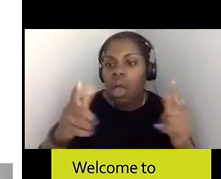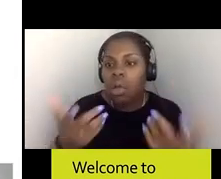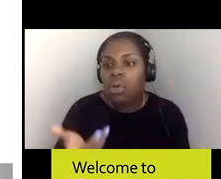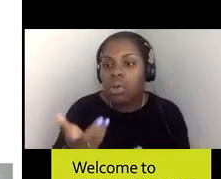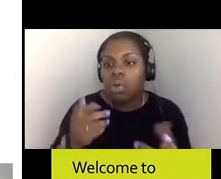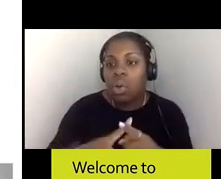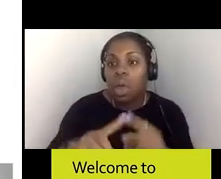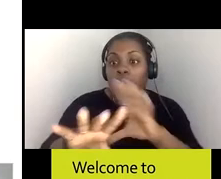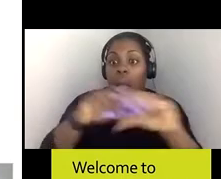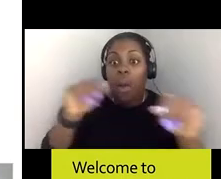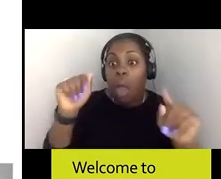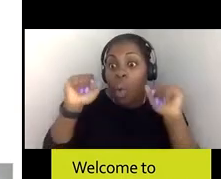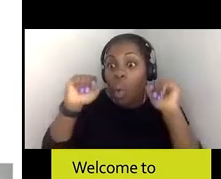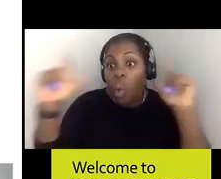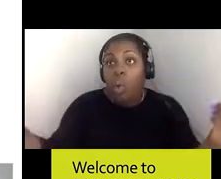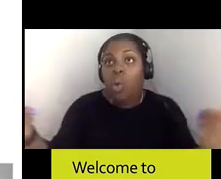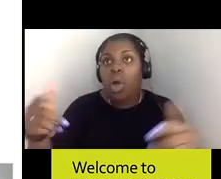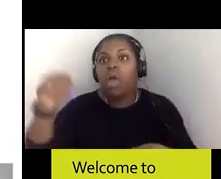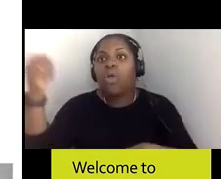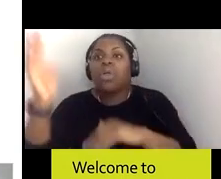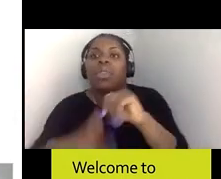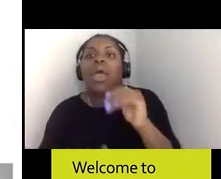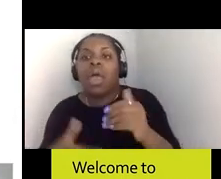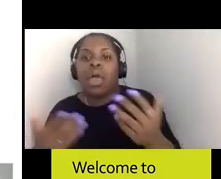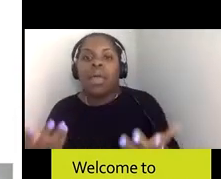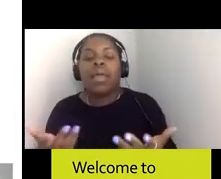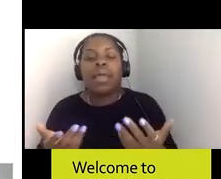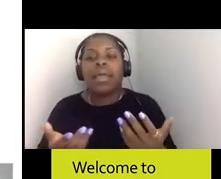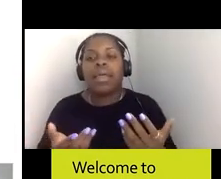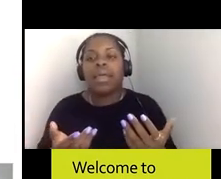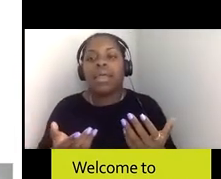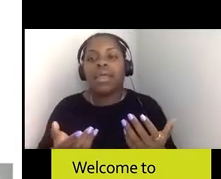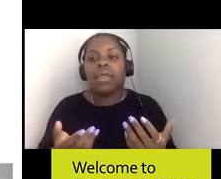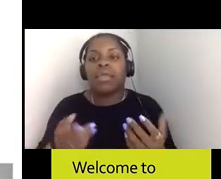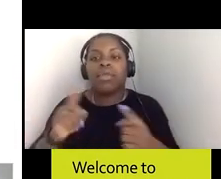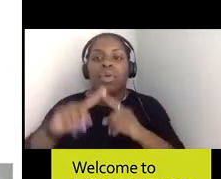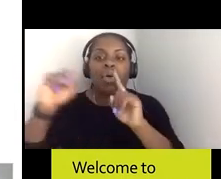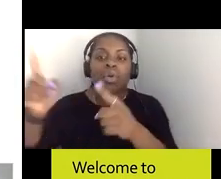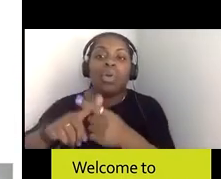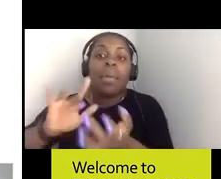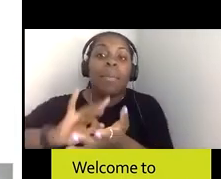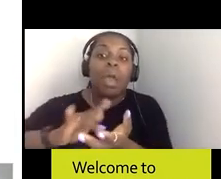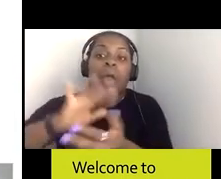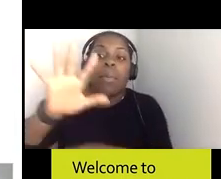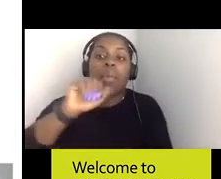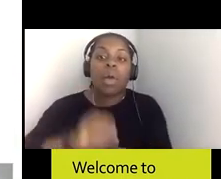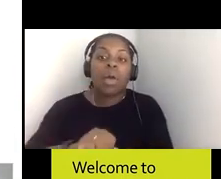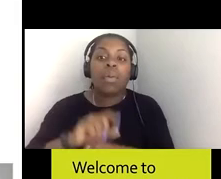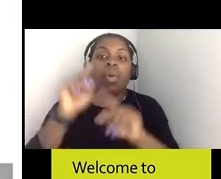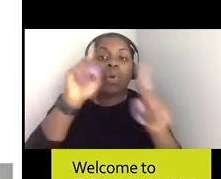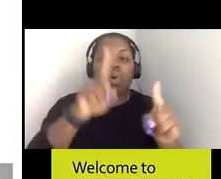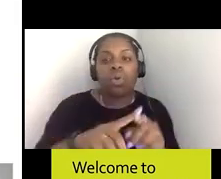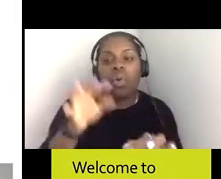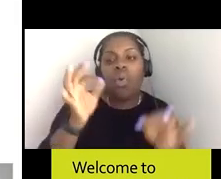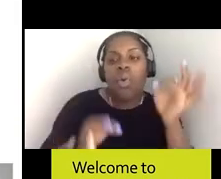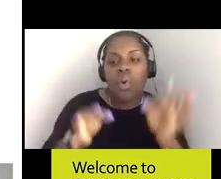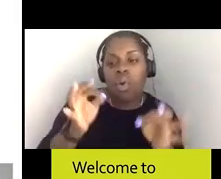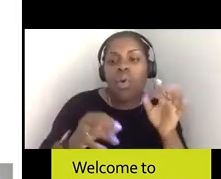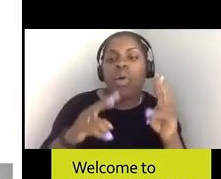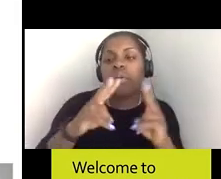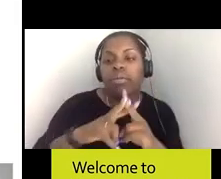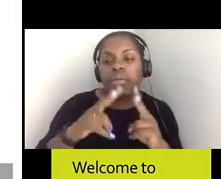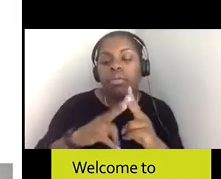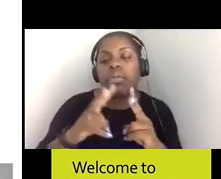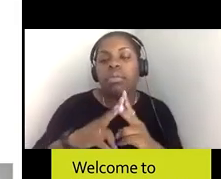día, 7 días a la semana, y no se les permite salir por ninguna razón. Y después ir a citas médicas o ir a la